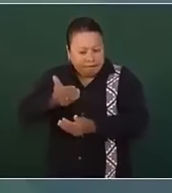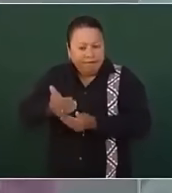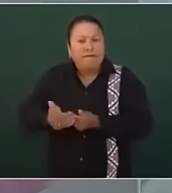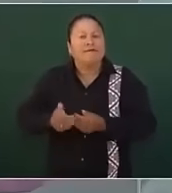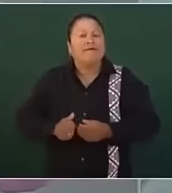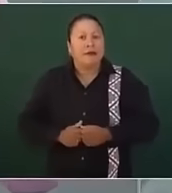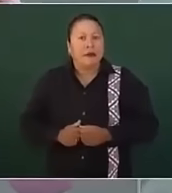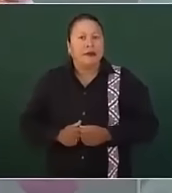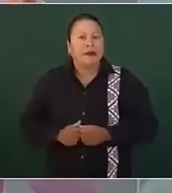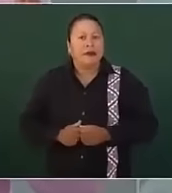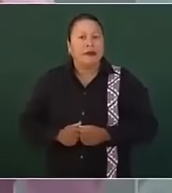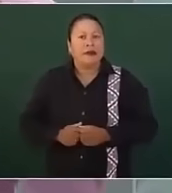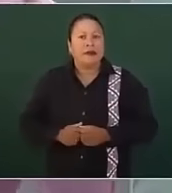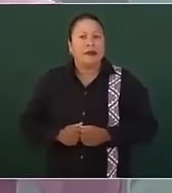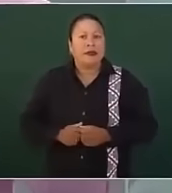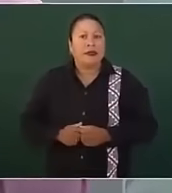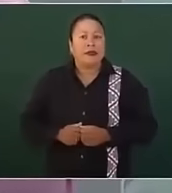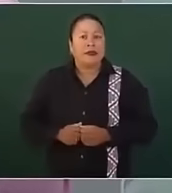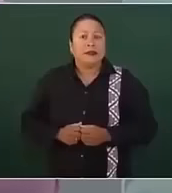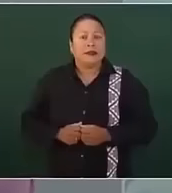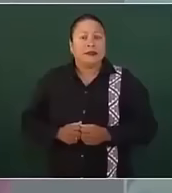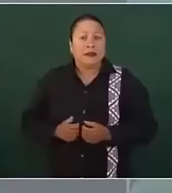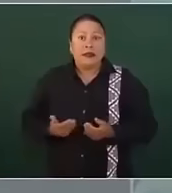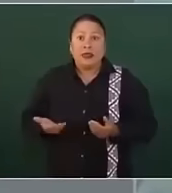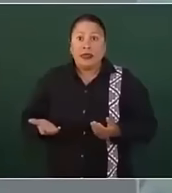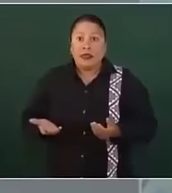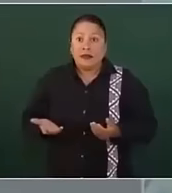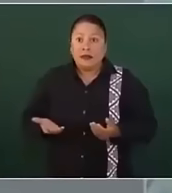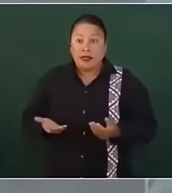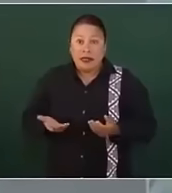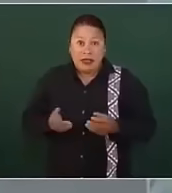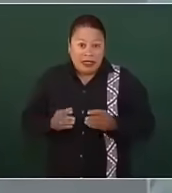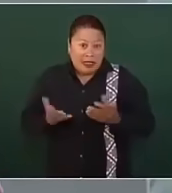Cuando no hay línea